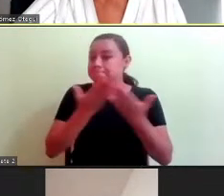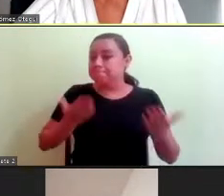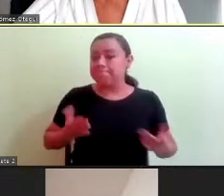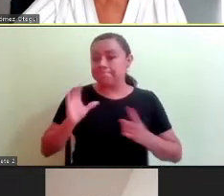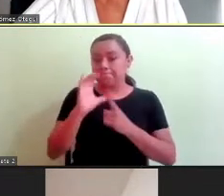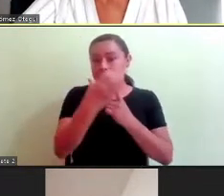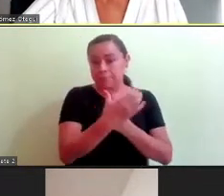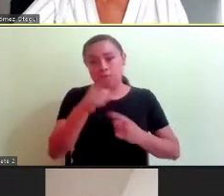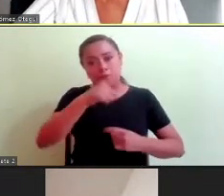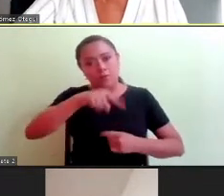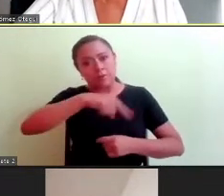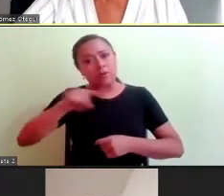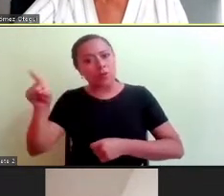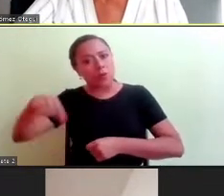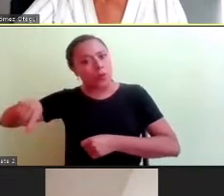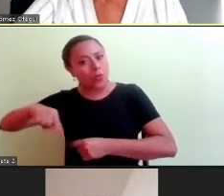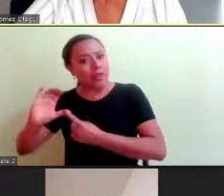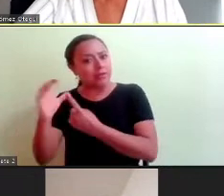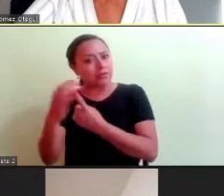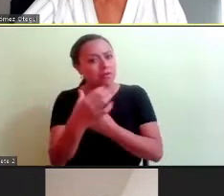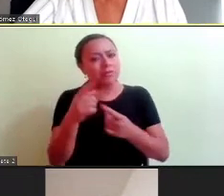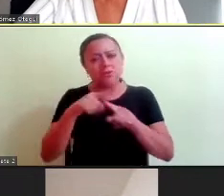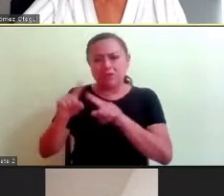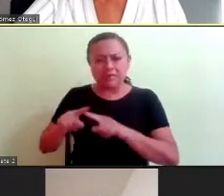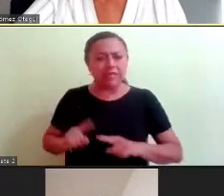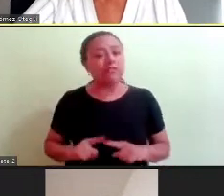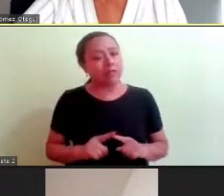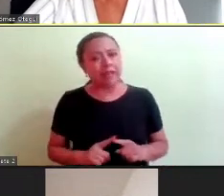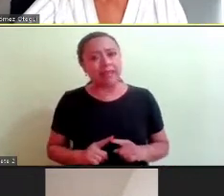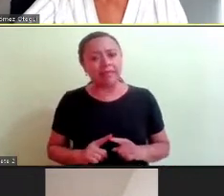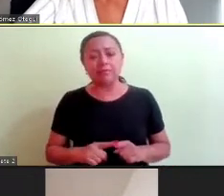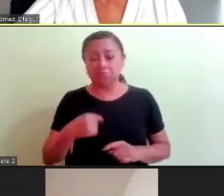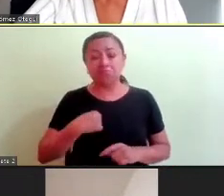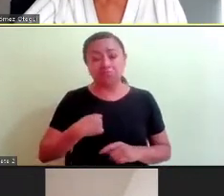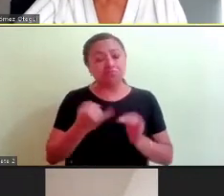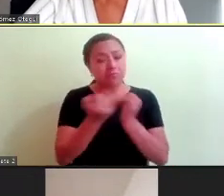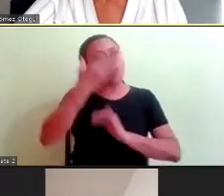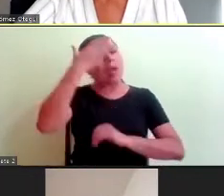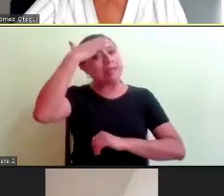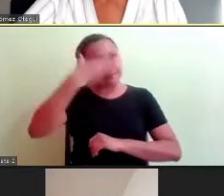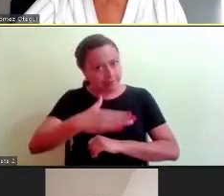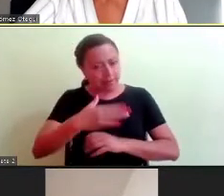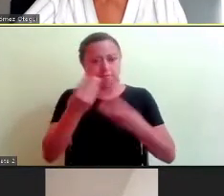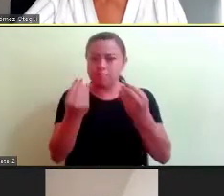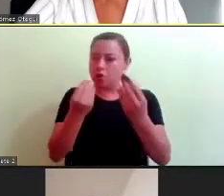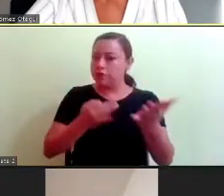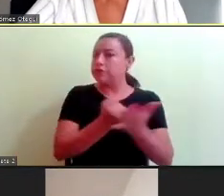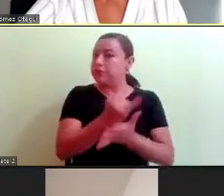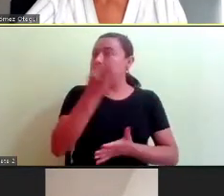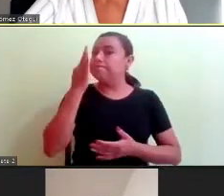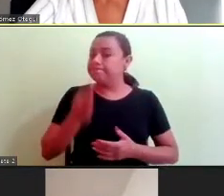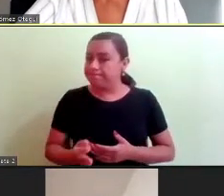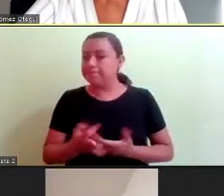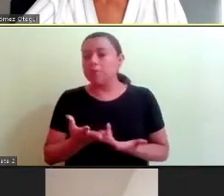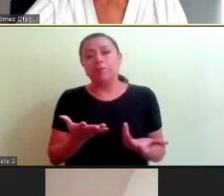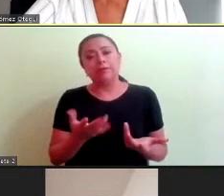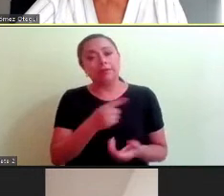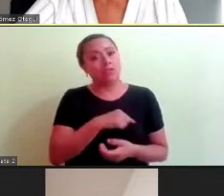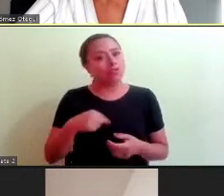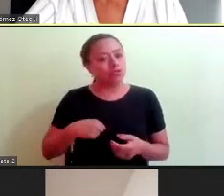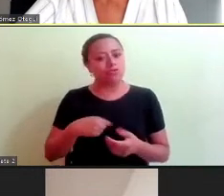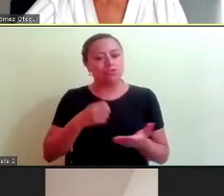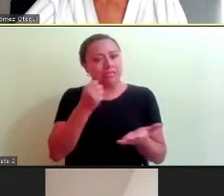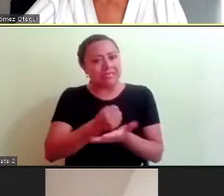a otras comisiones. También estoy consciente de que muchos de los dictámenes que tendremos que sacar es complicado porque muchos